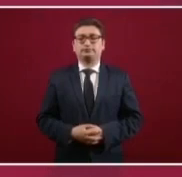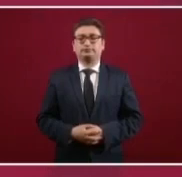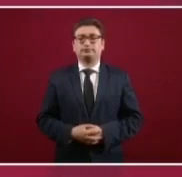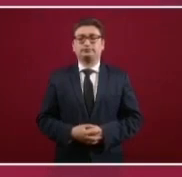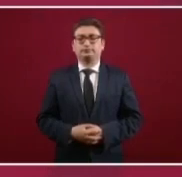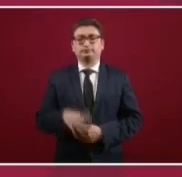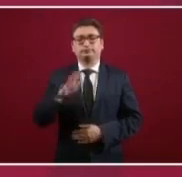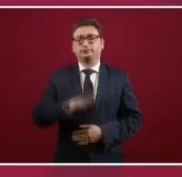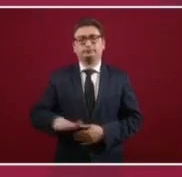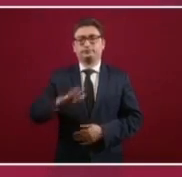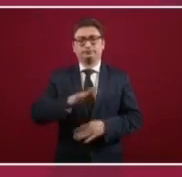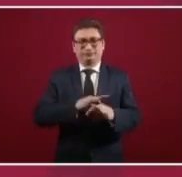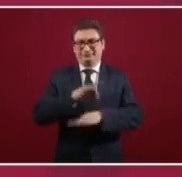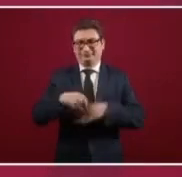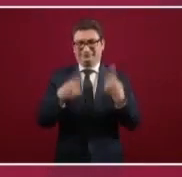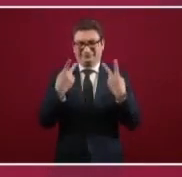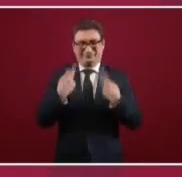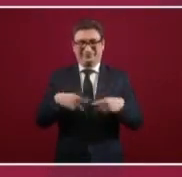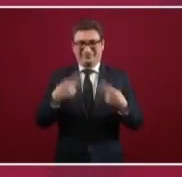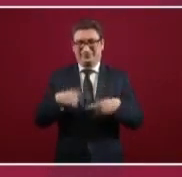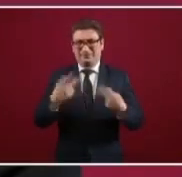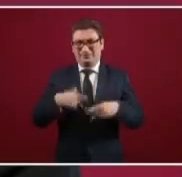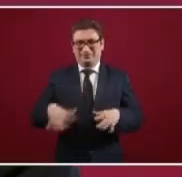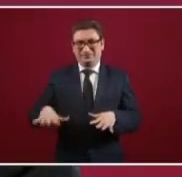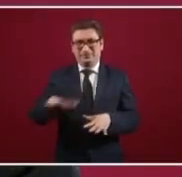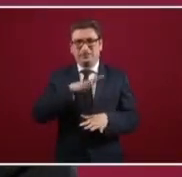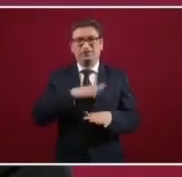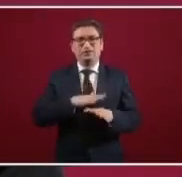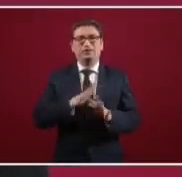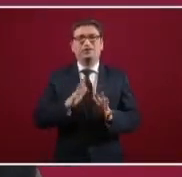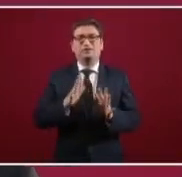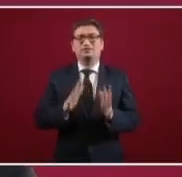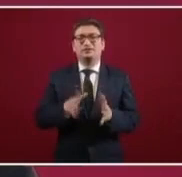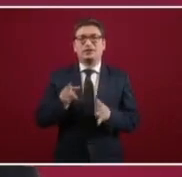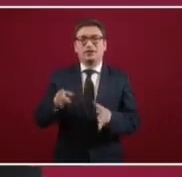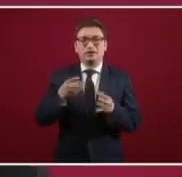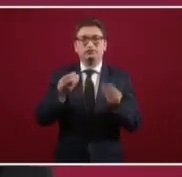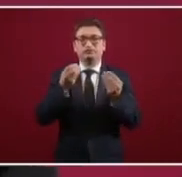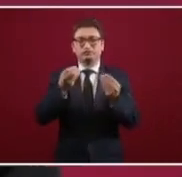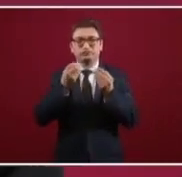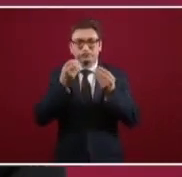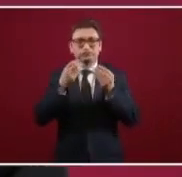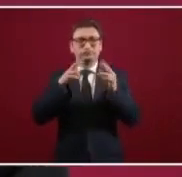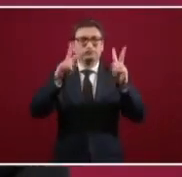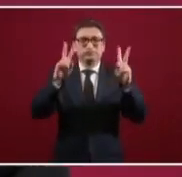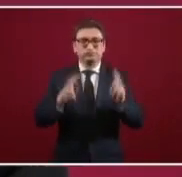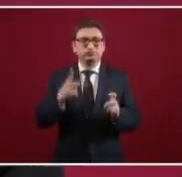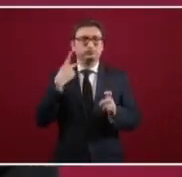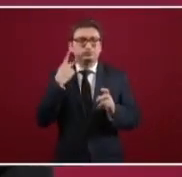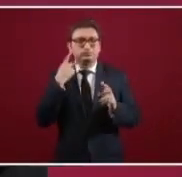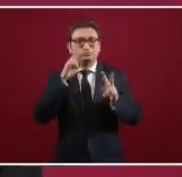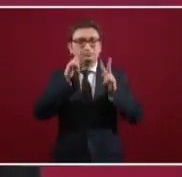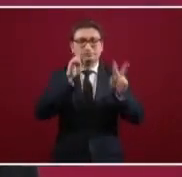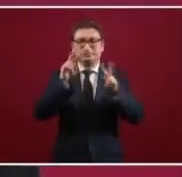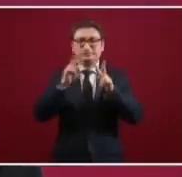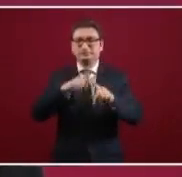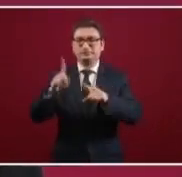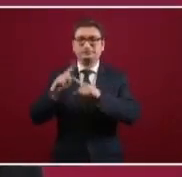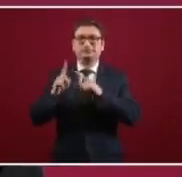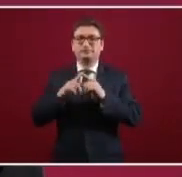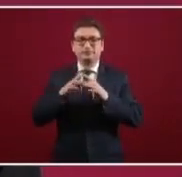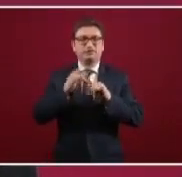sociedad hay una ciudadanía muy politizada como nunca